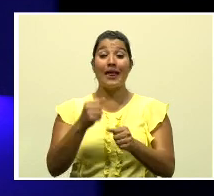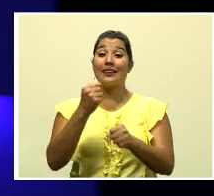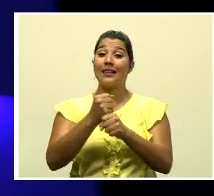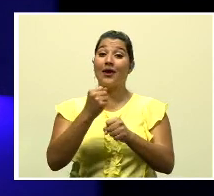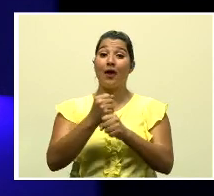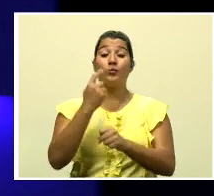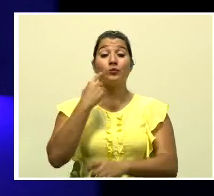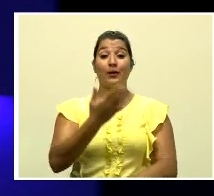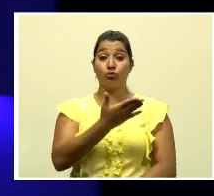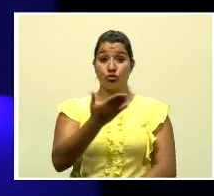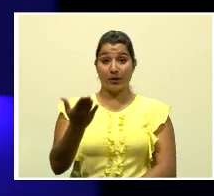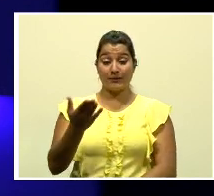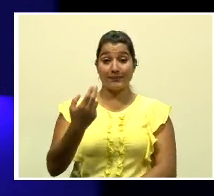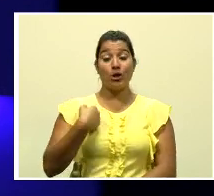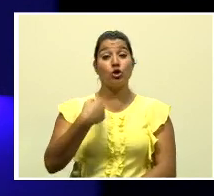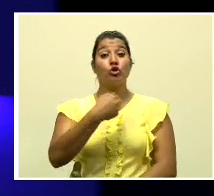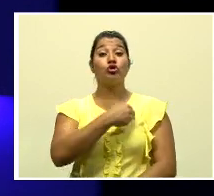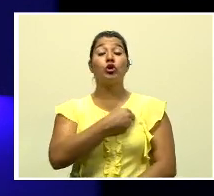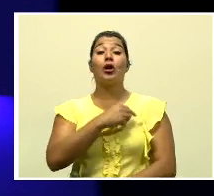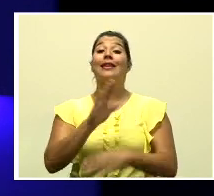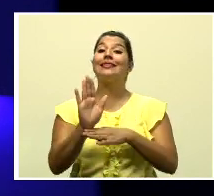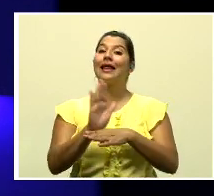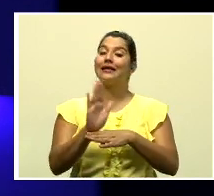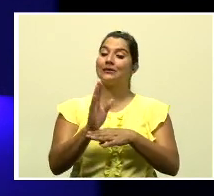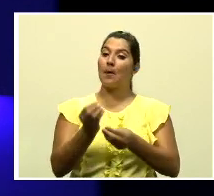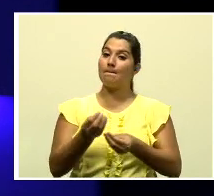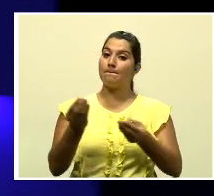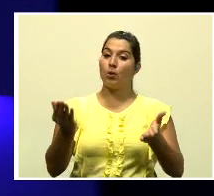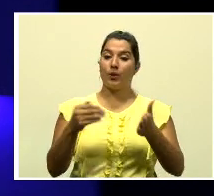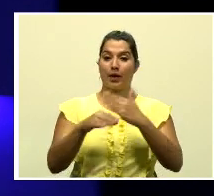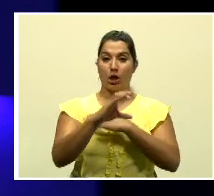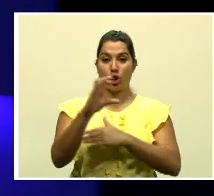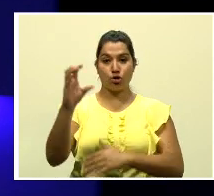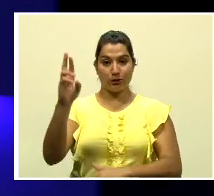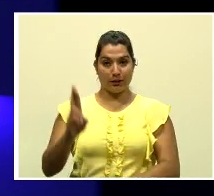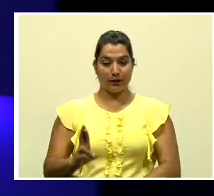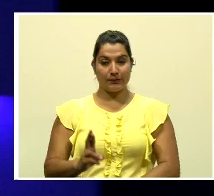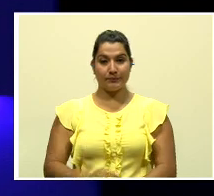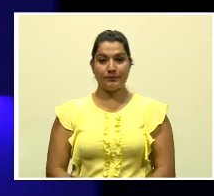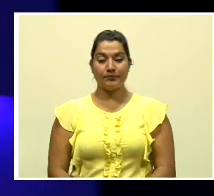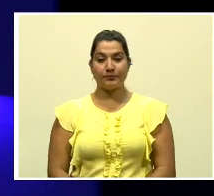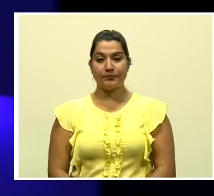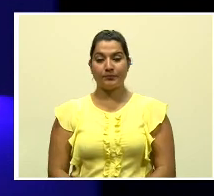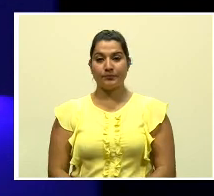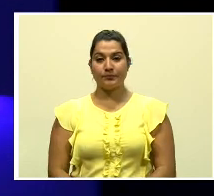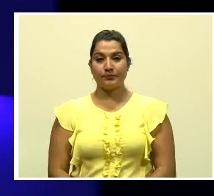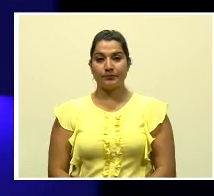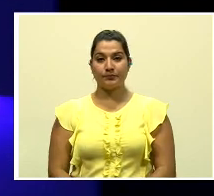trabajamos para usted. Somos la televisión pública de Costa Rica.